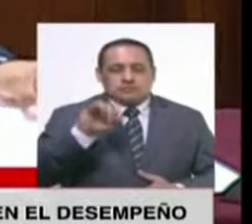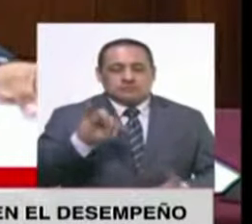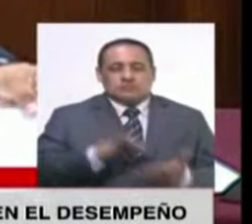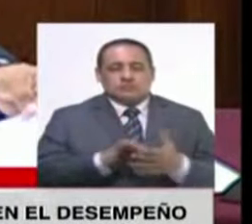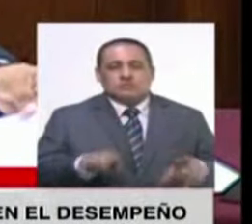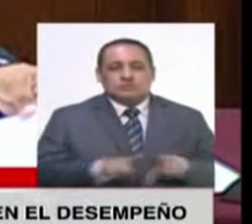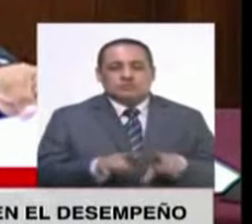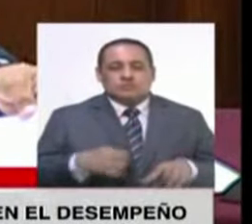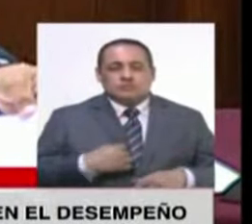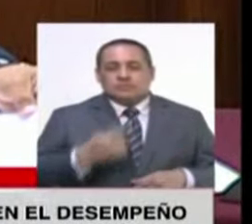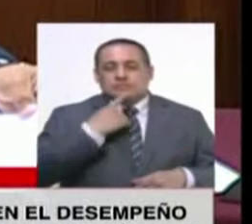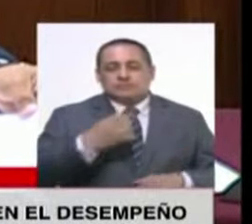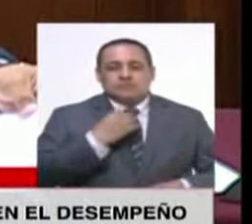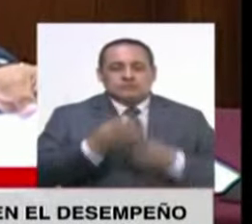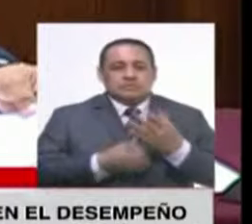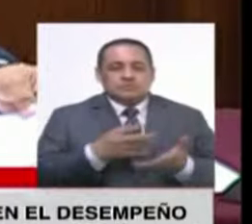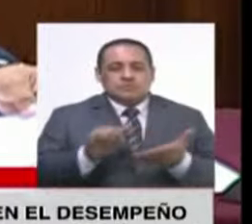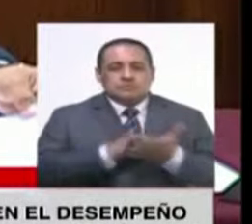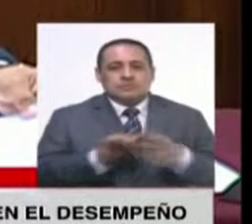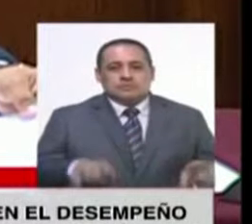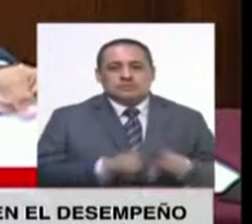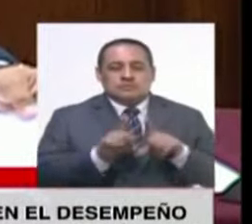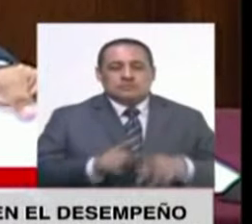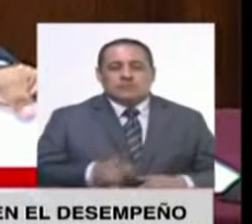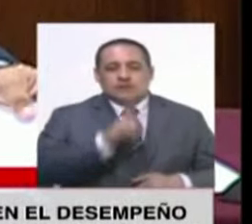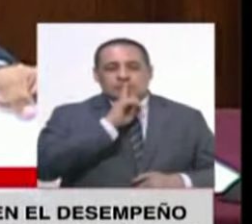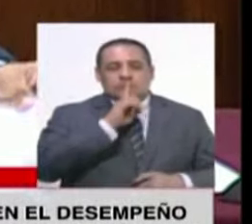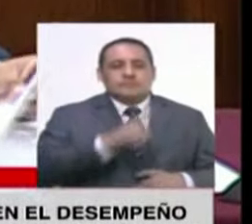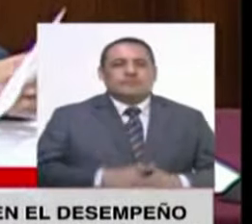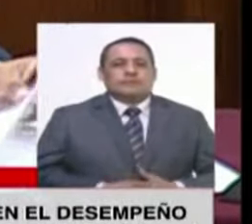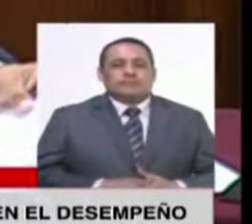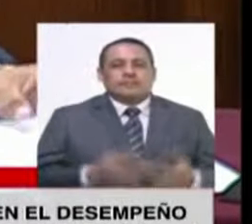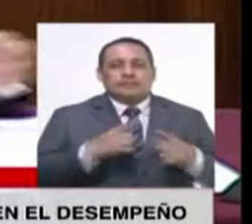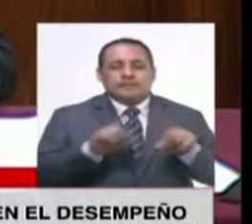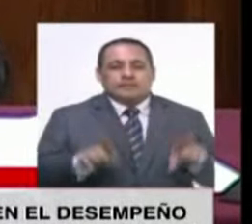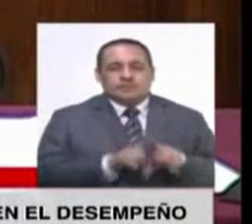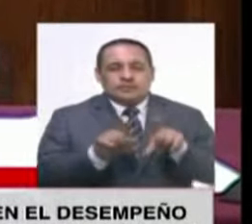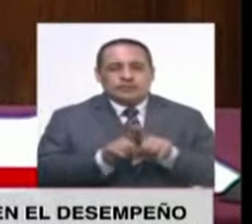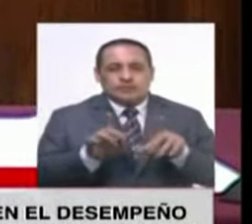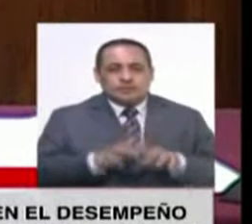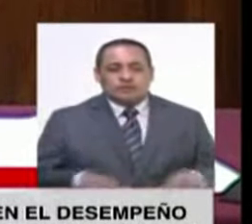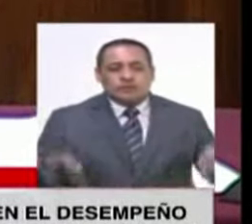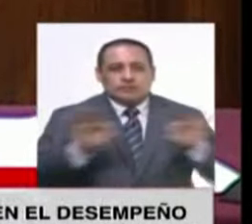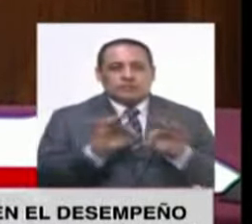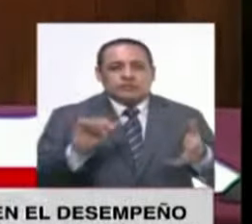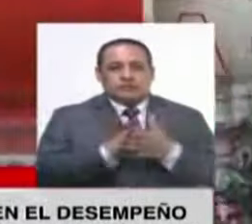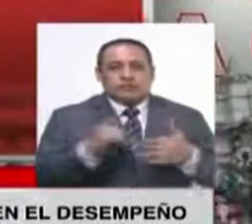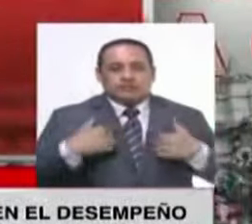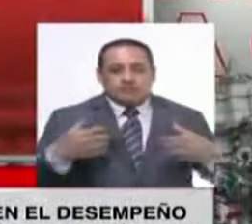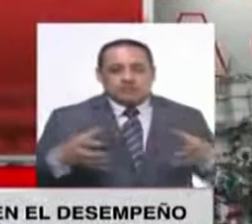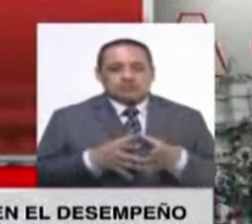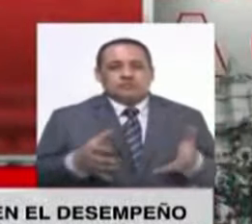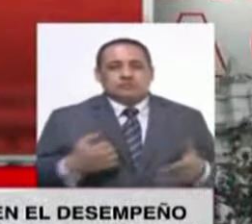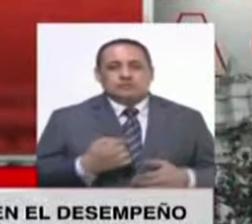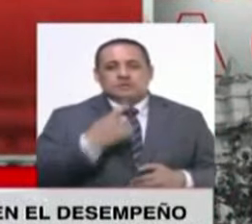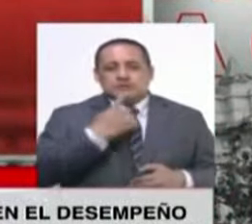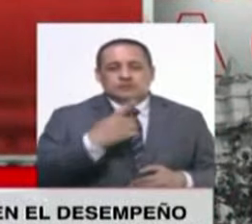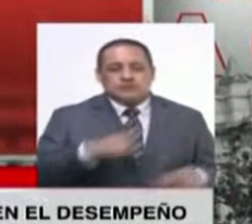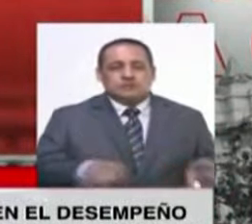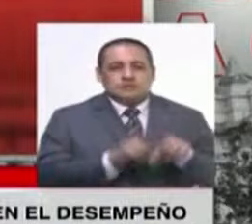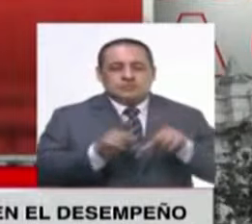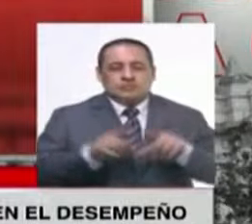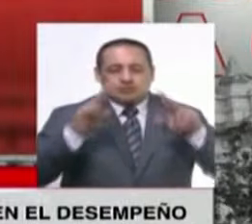está mencionando que vas a guardar silencio, pero sería importante, si nosotros estamos haciendo